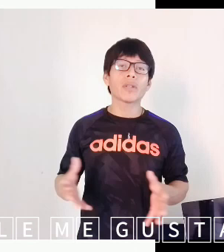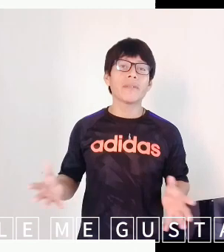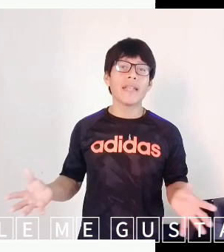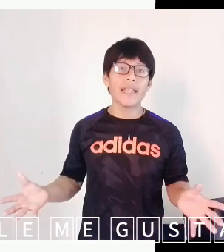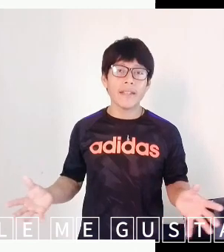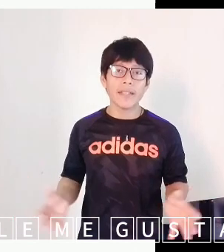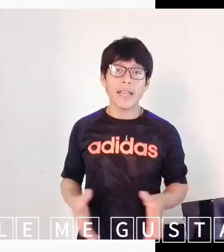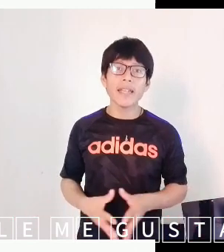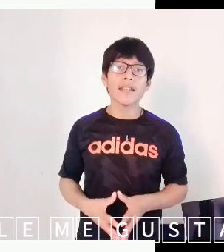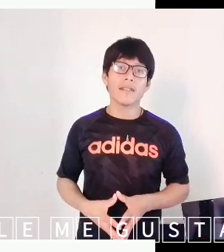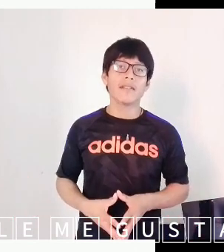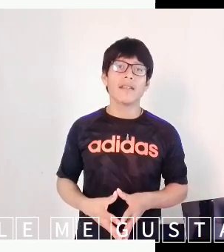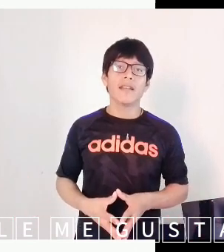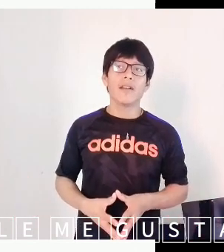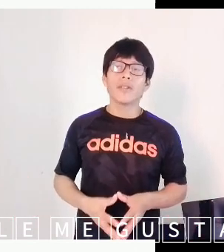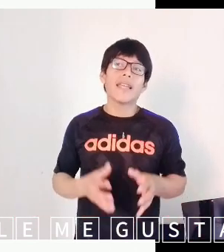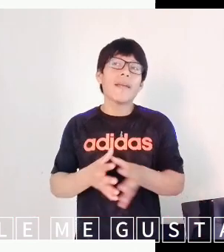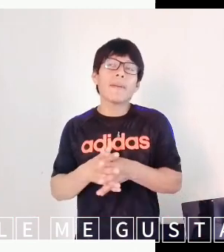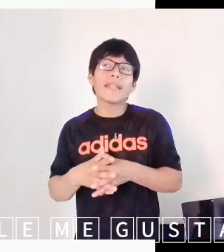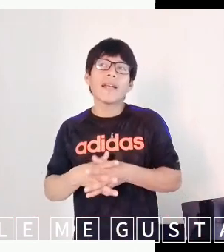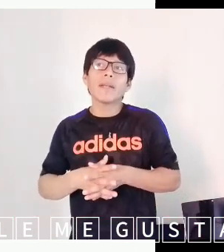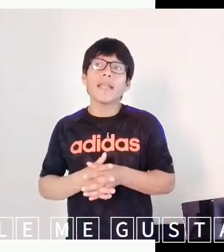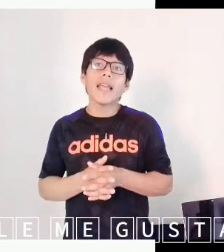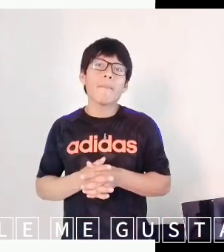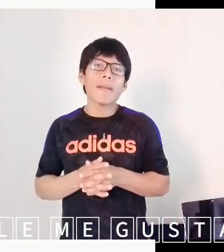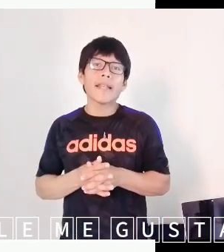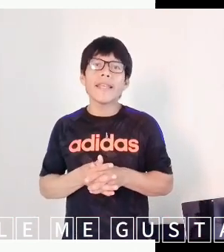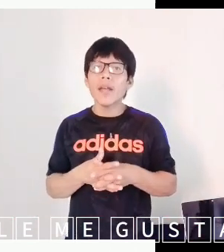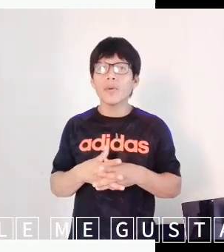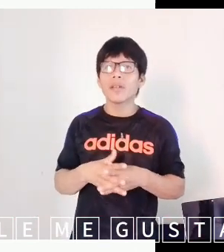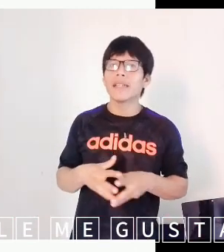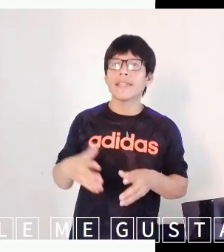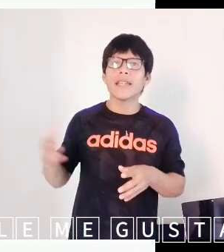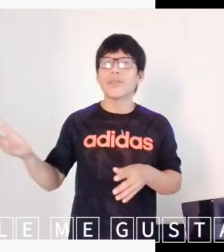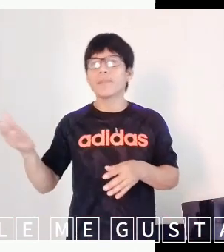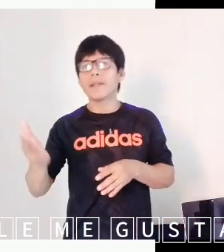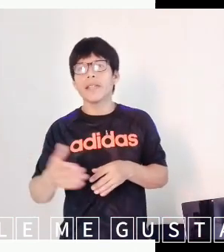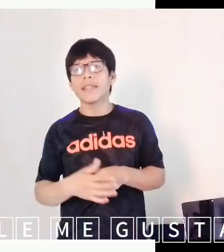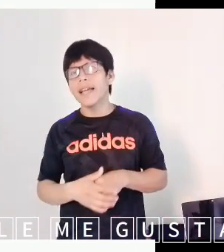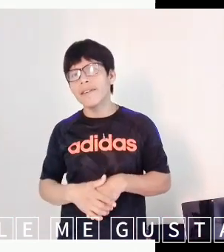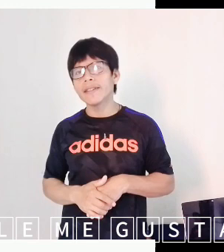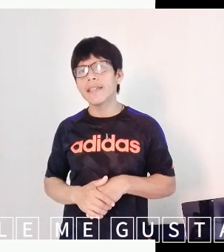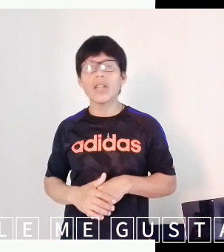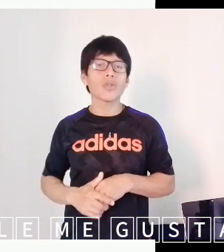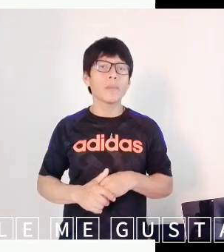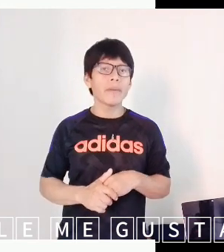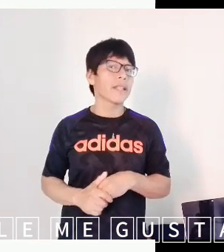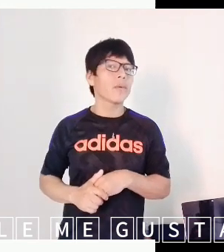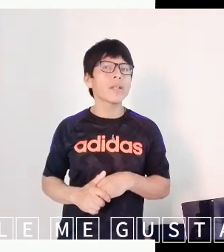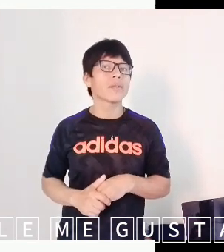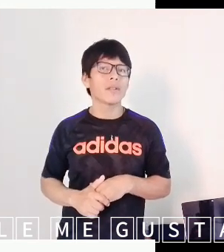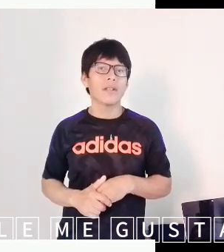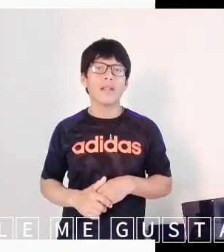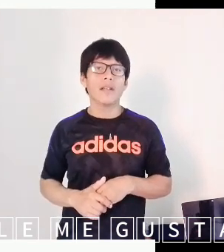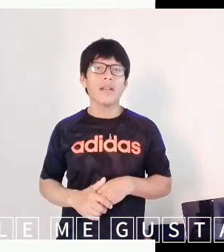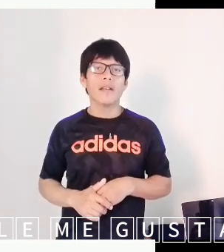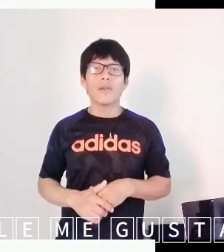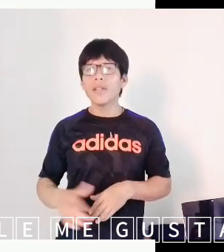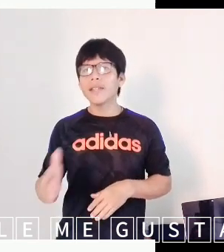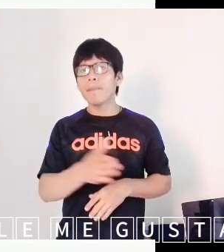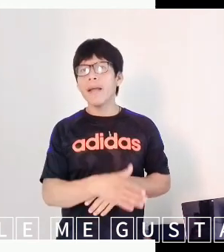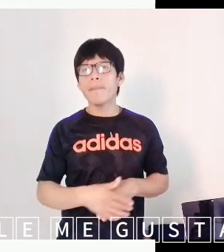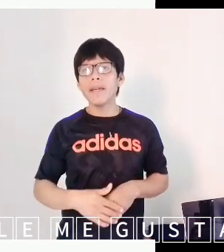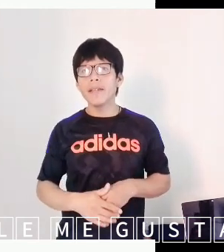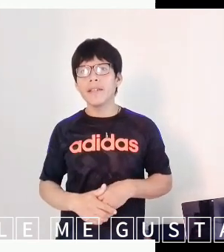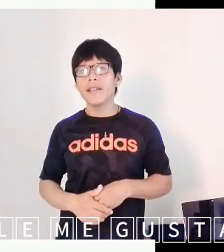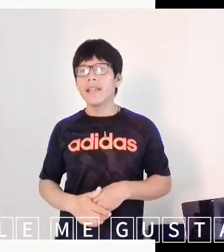tienen posibilidades de ganar. O sea, ya prácticamente ya perdieron las elecciones presidenciales del 2024. Con